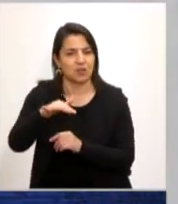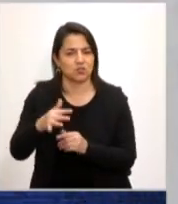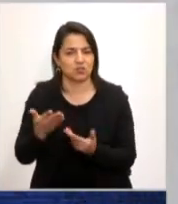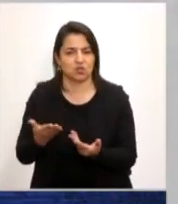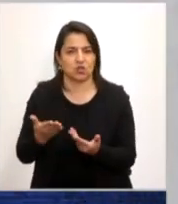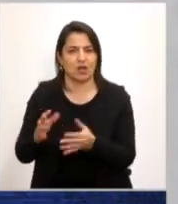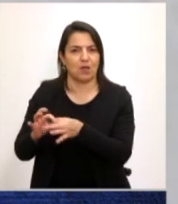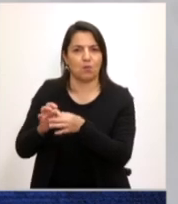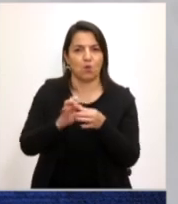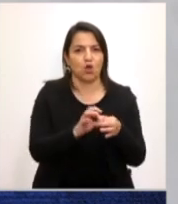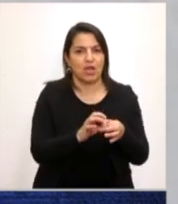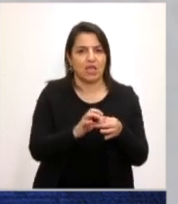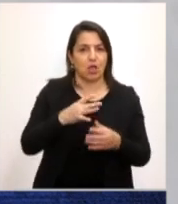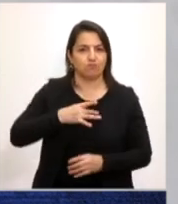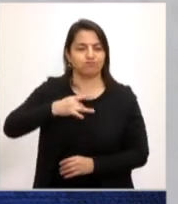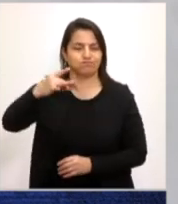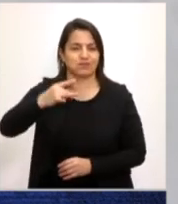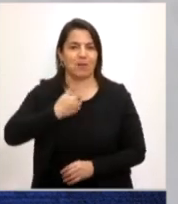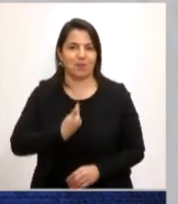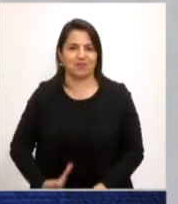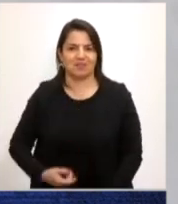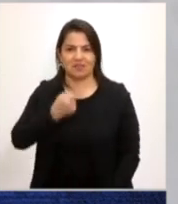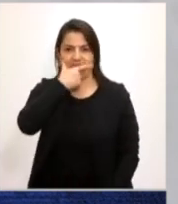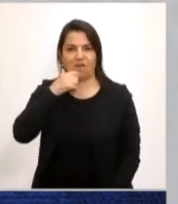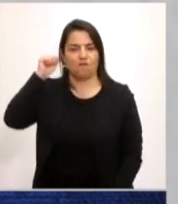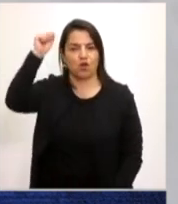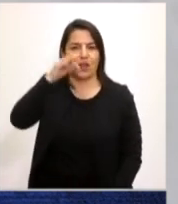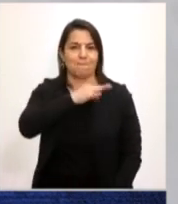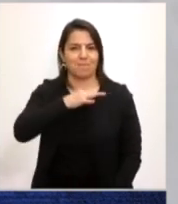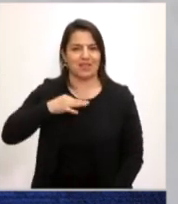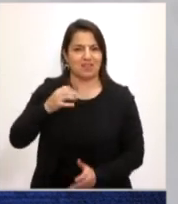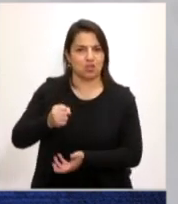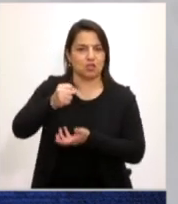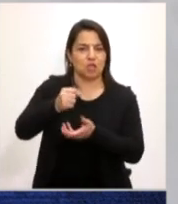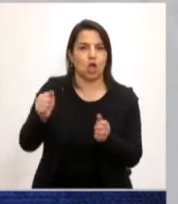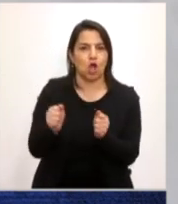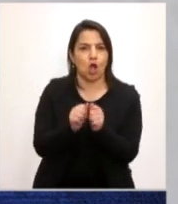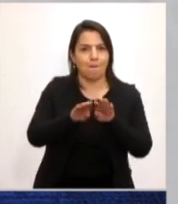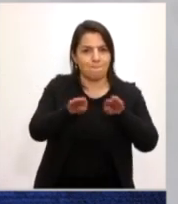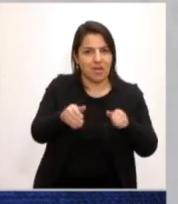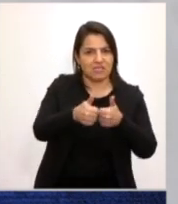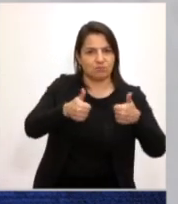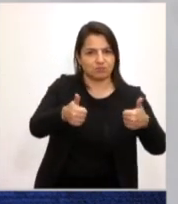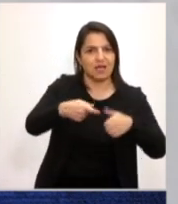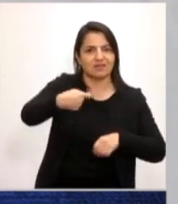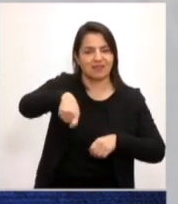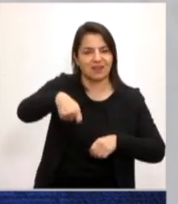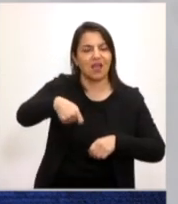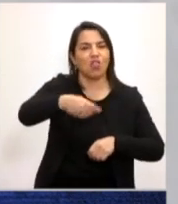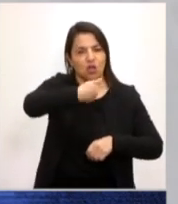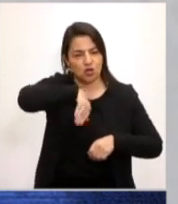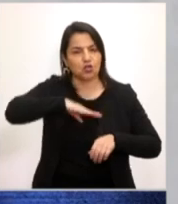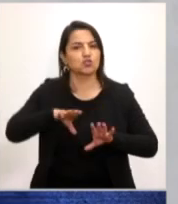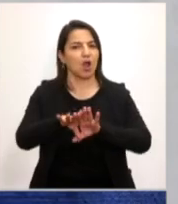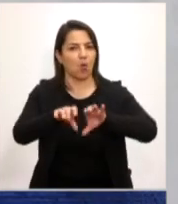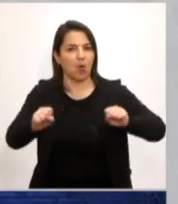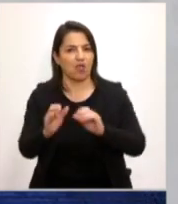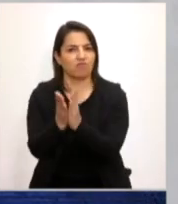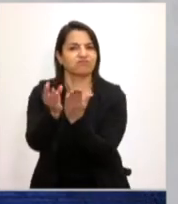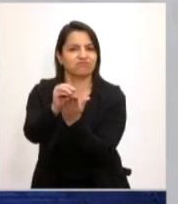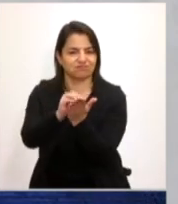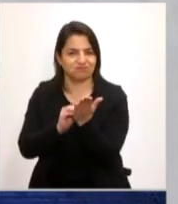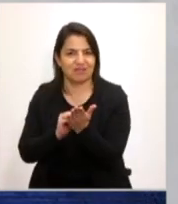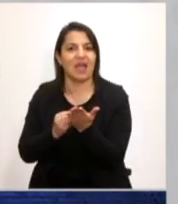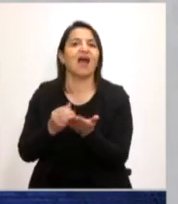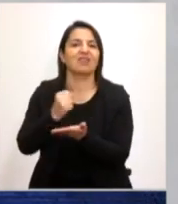que, convocados por el presidente Gabriel Boric y su ministro de Hacienda, junto a la mesa del Senado, hemos concordado también una agenda legislativa de